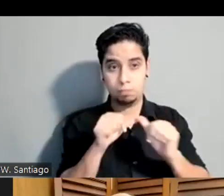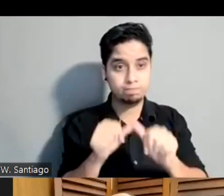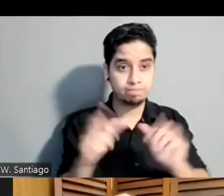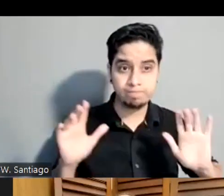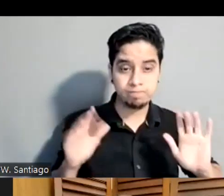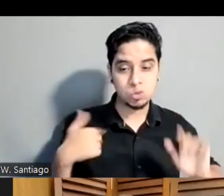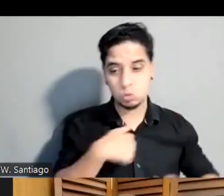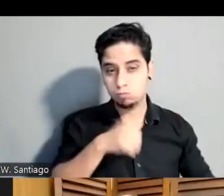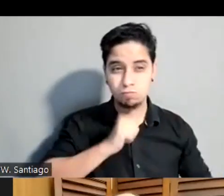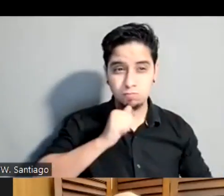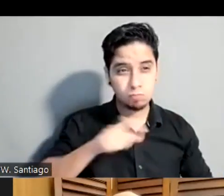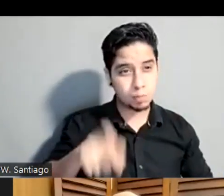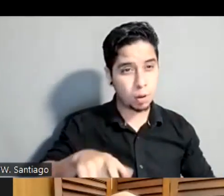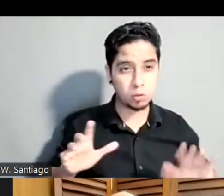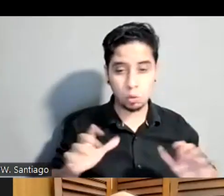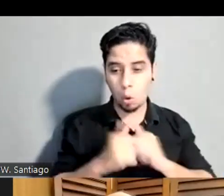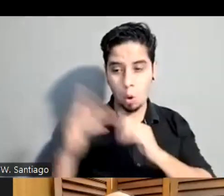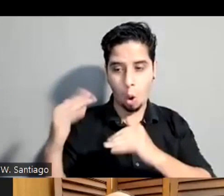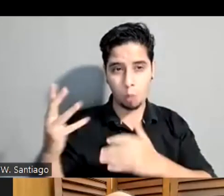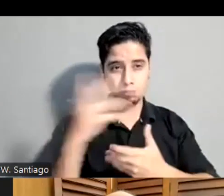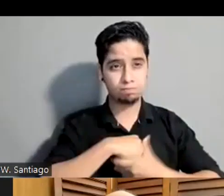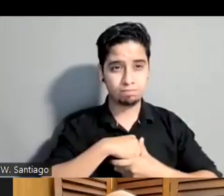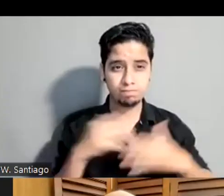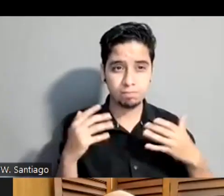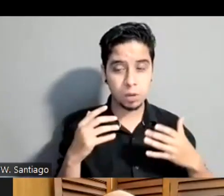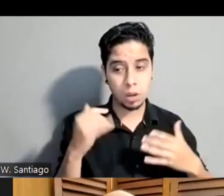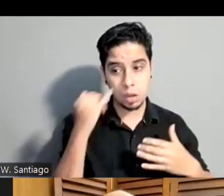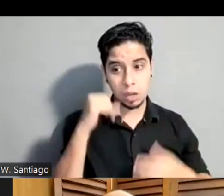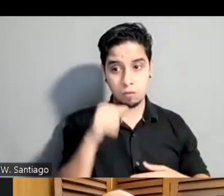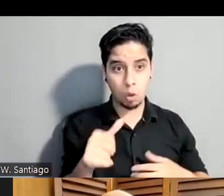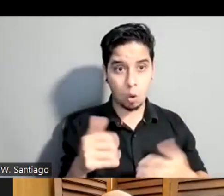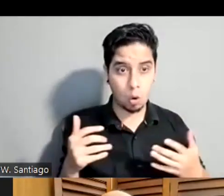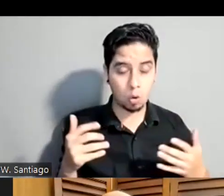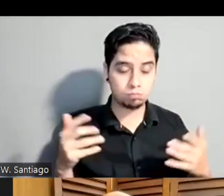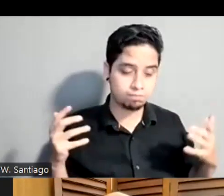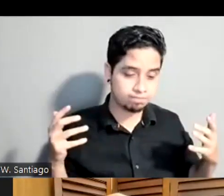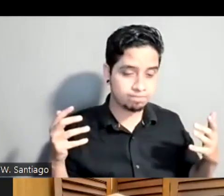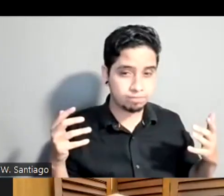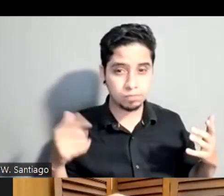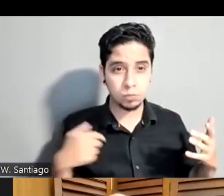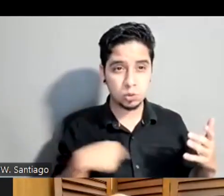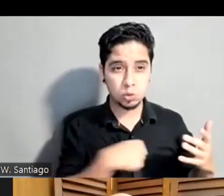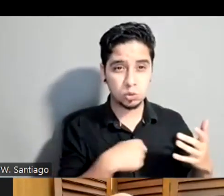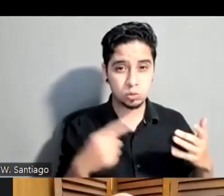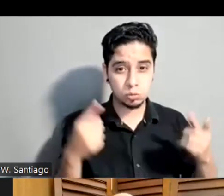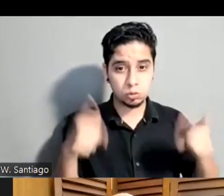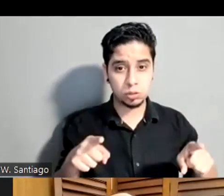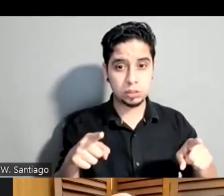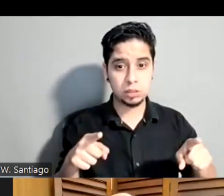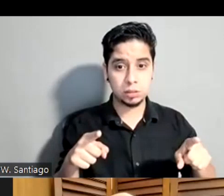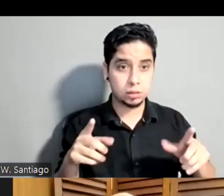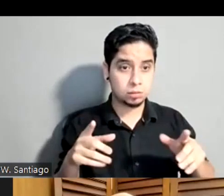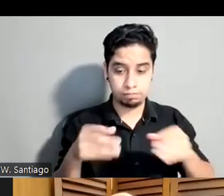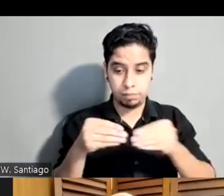seguir con esperanza, porque si no, nos tiramos ahí al desperdicio